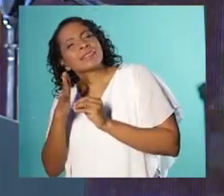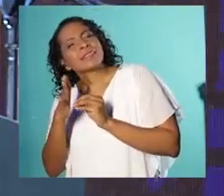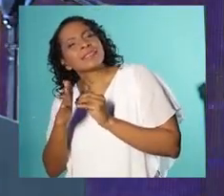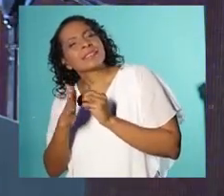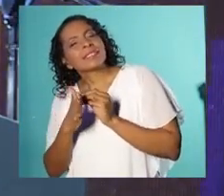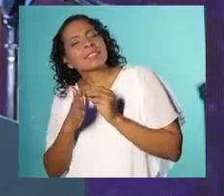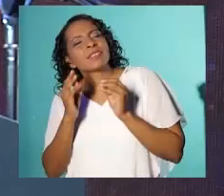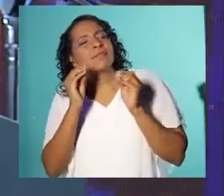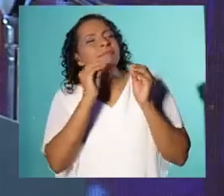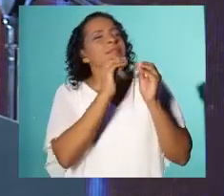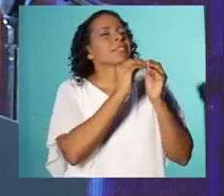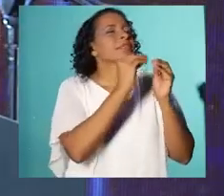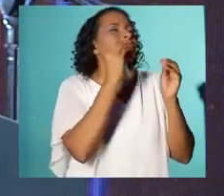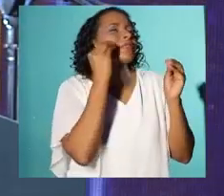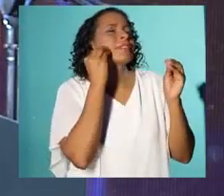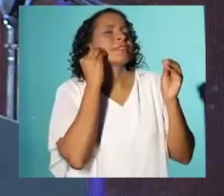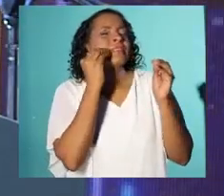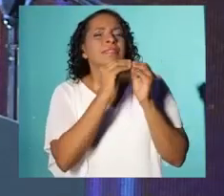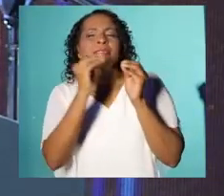beso a beso.